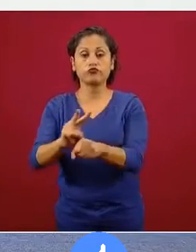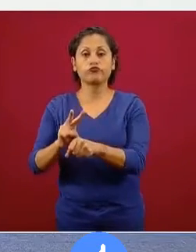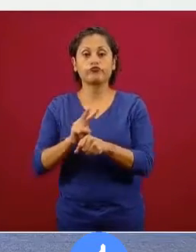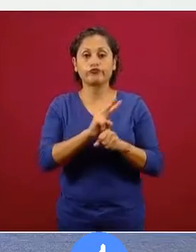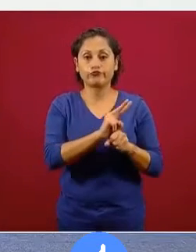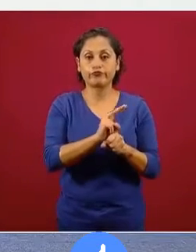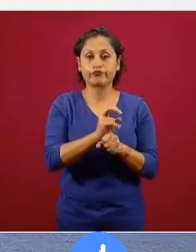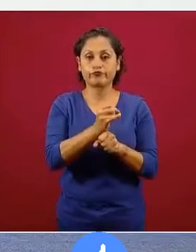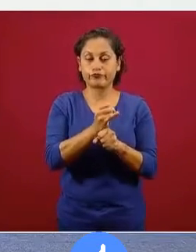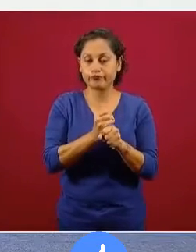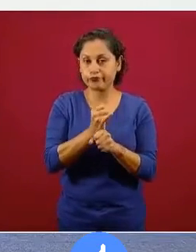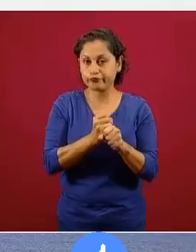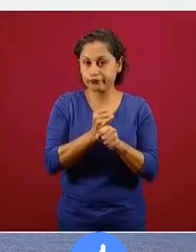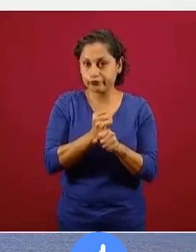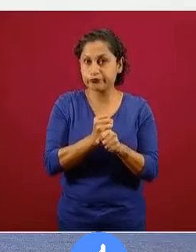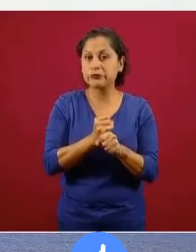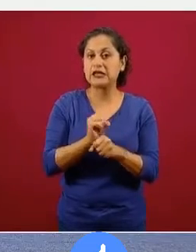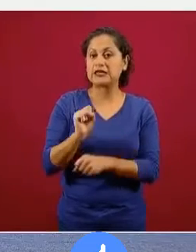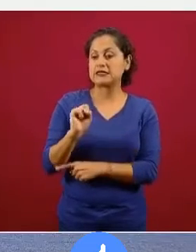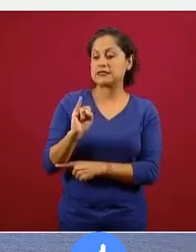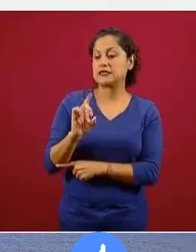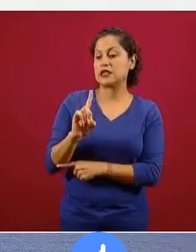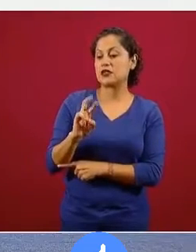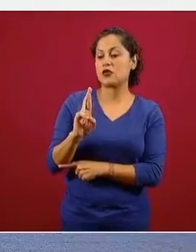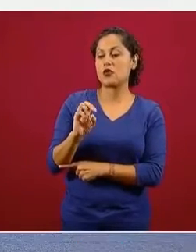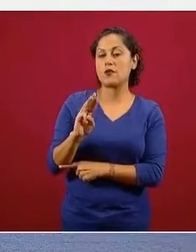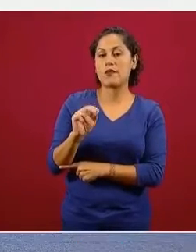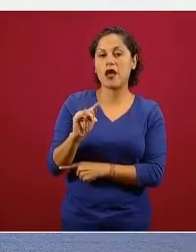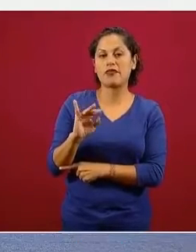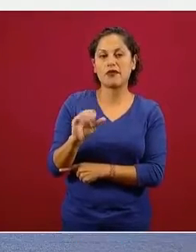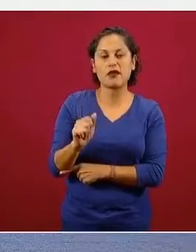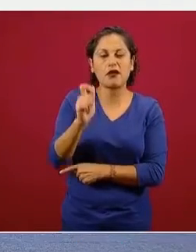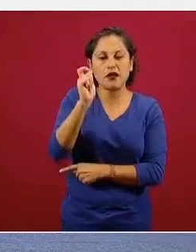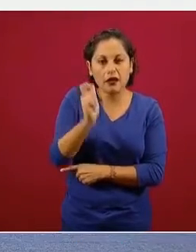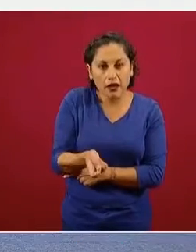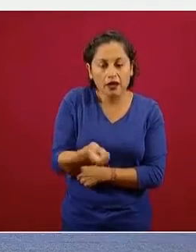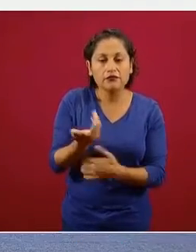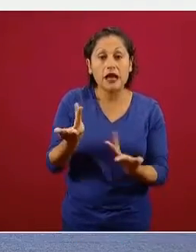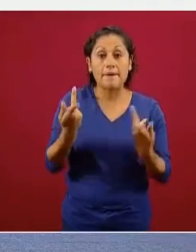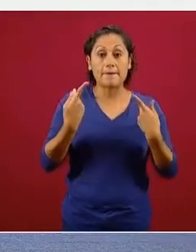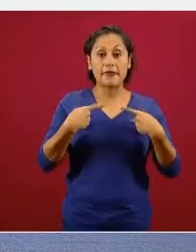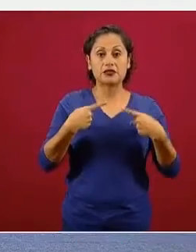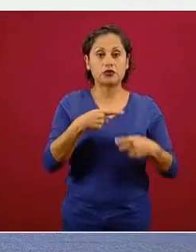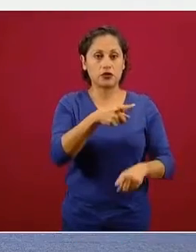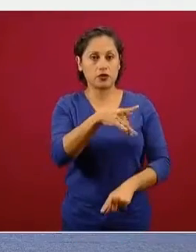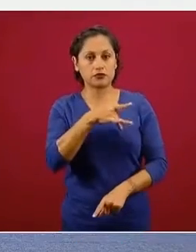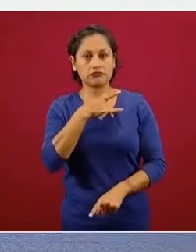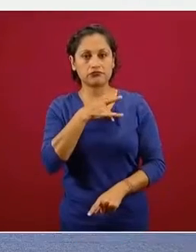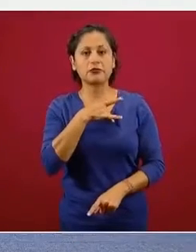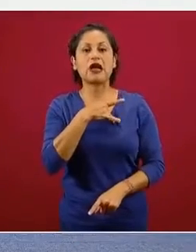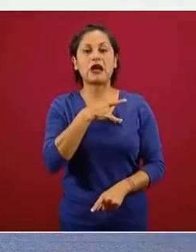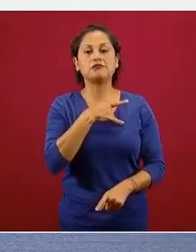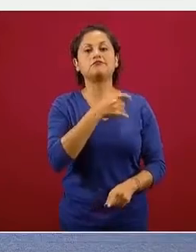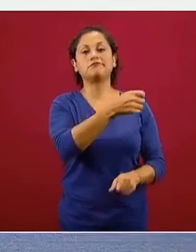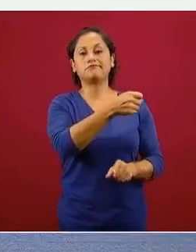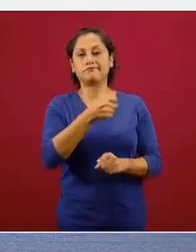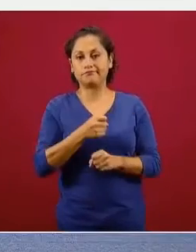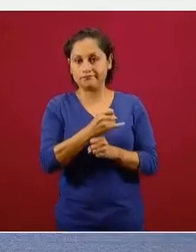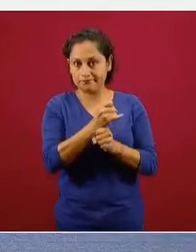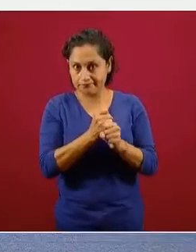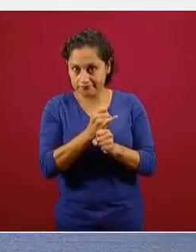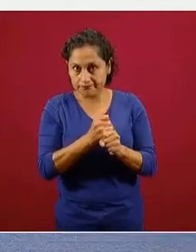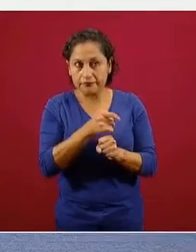entrada sindromática. Esto quiere decir, toda persona que tiene síntomas debe ser considerada como un